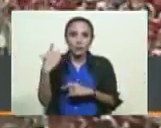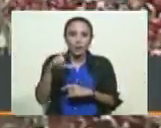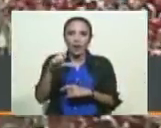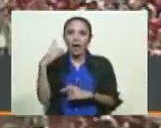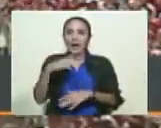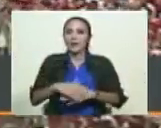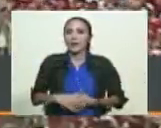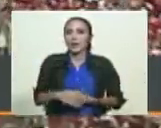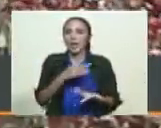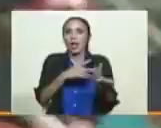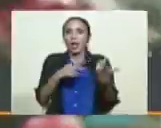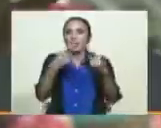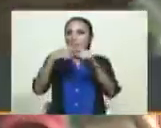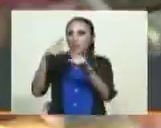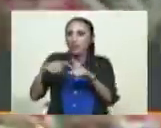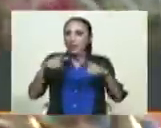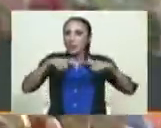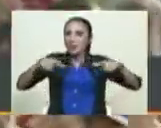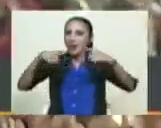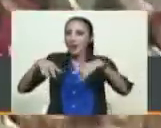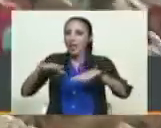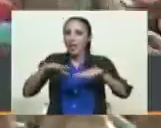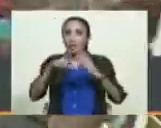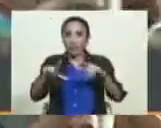de Caraballeda.